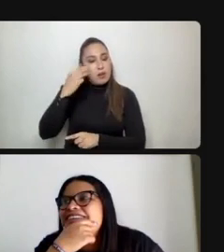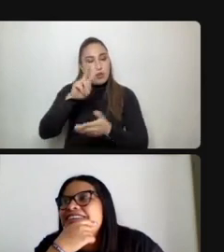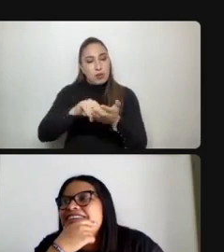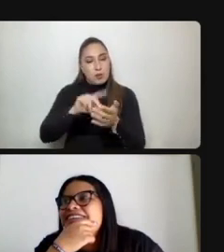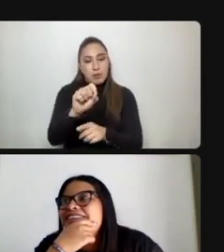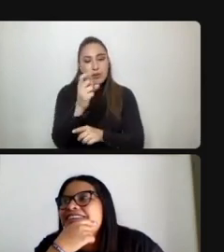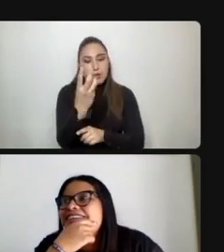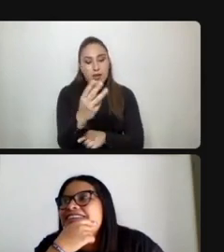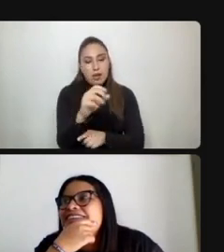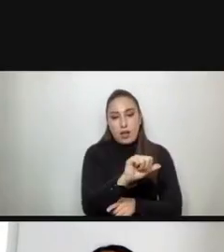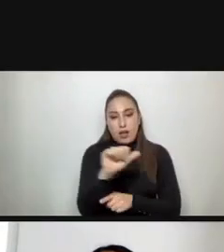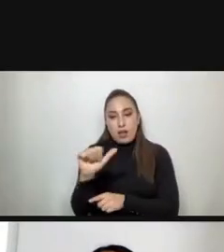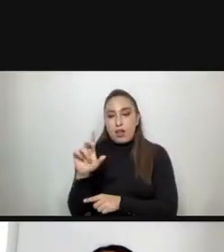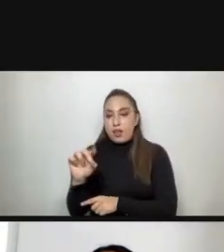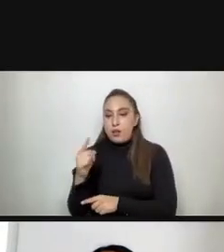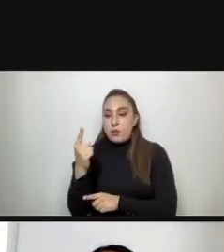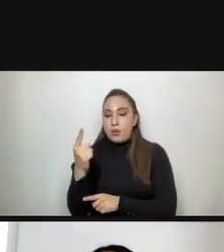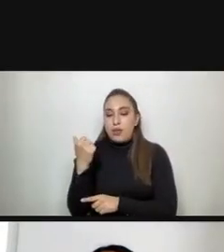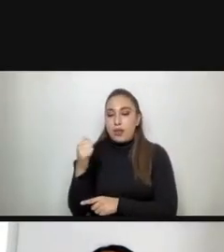1 de marzo del 2023 al